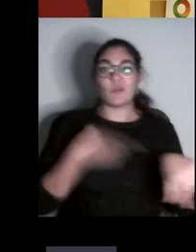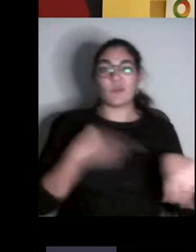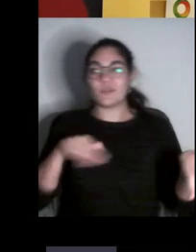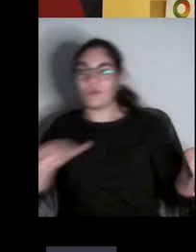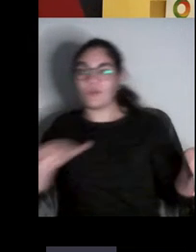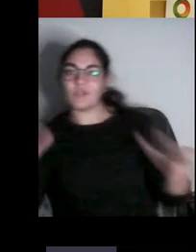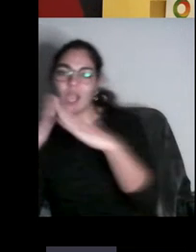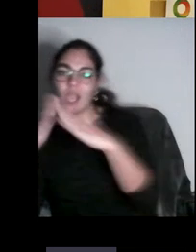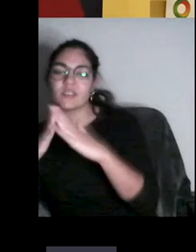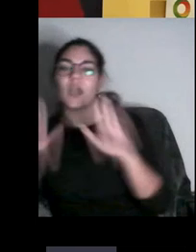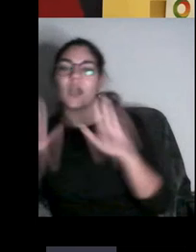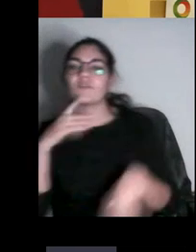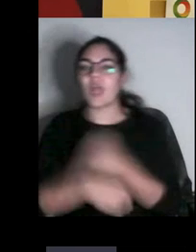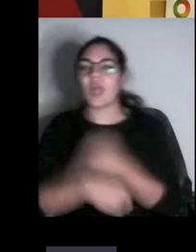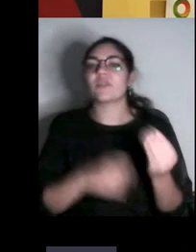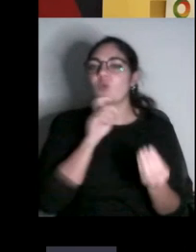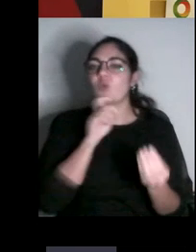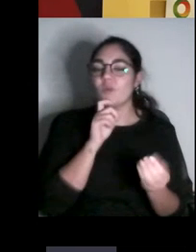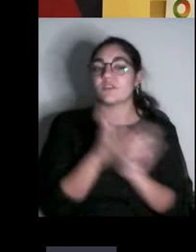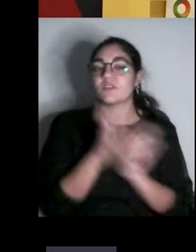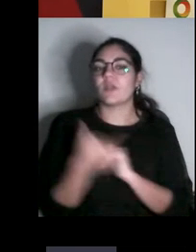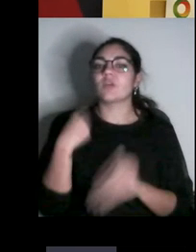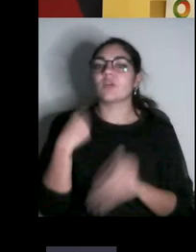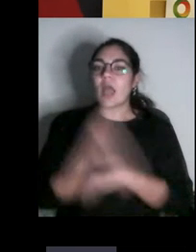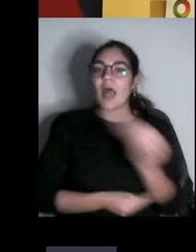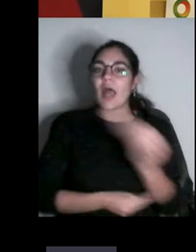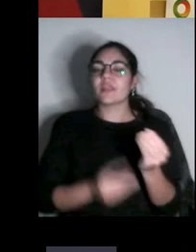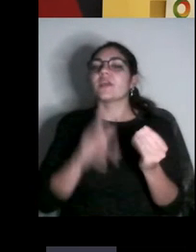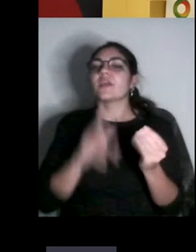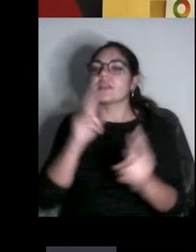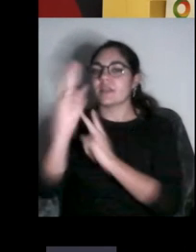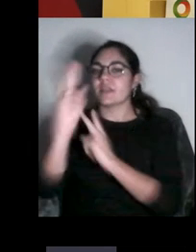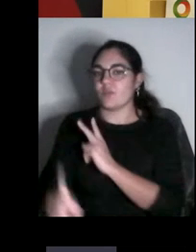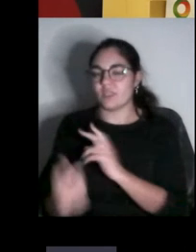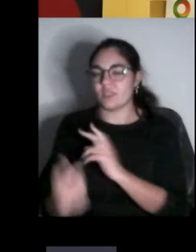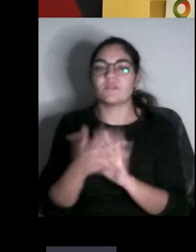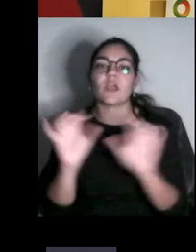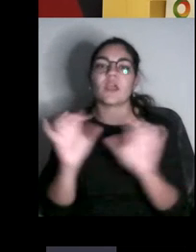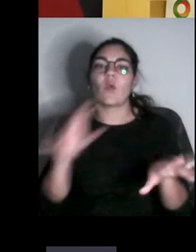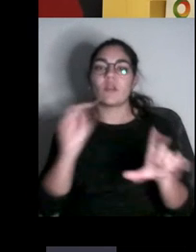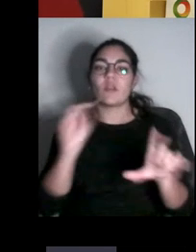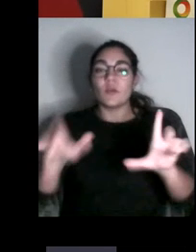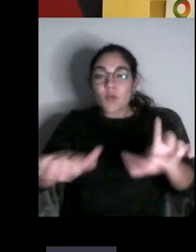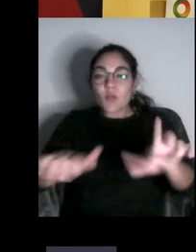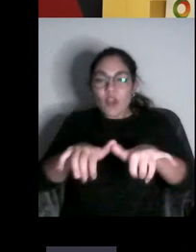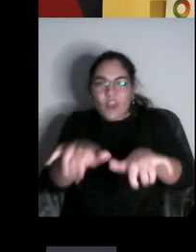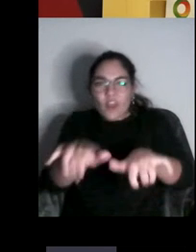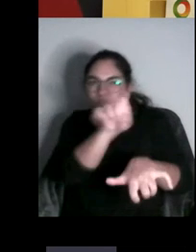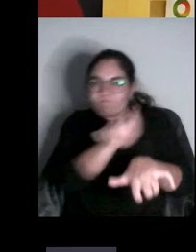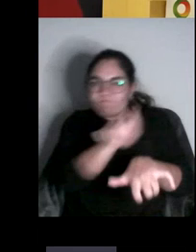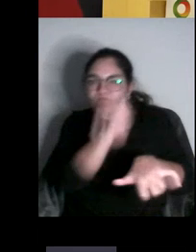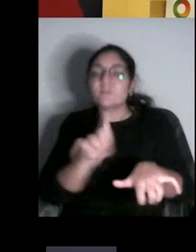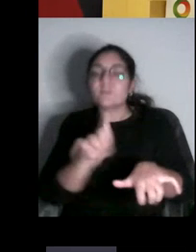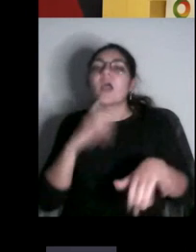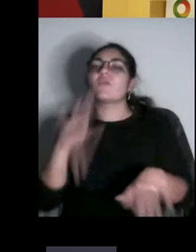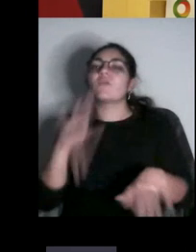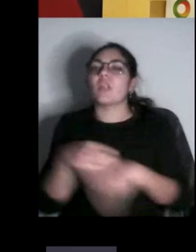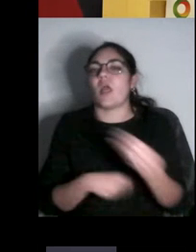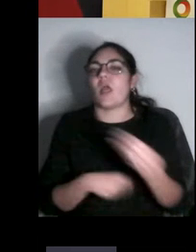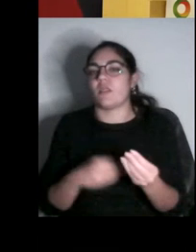pregunta en los edificios como son preguntas grupales el que era el portavoz del grupo the dark ejecutaba la